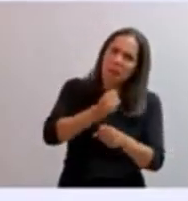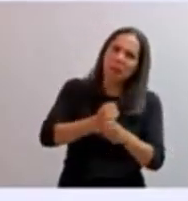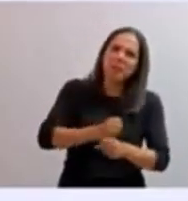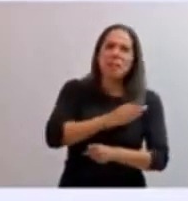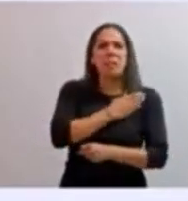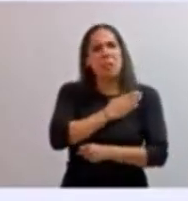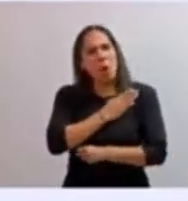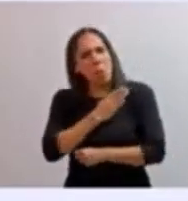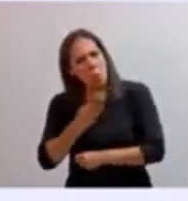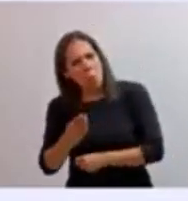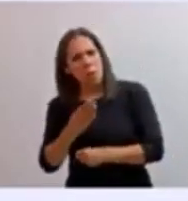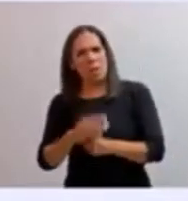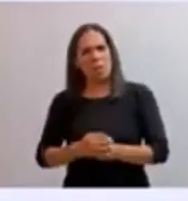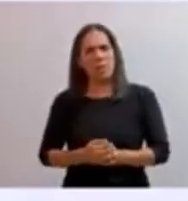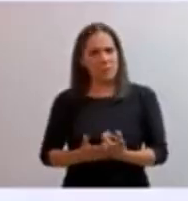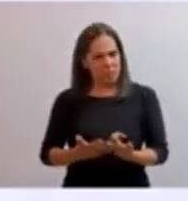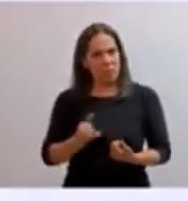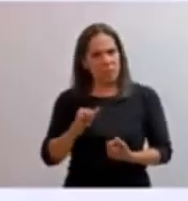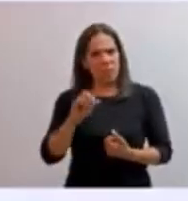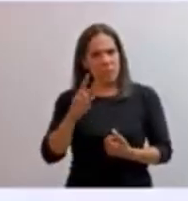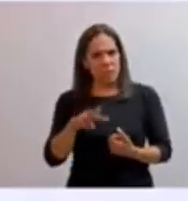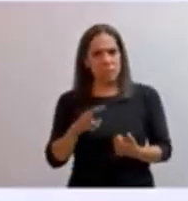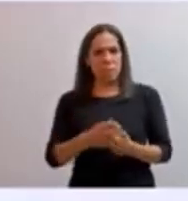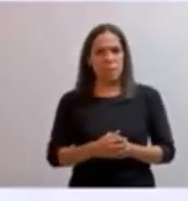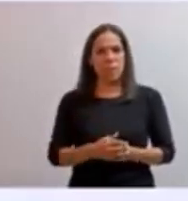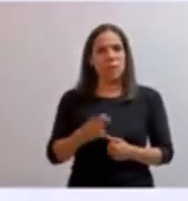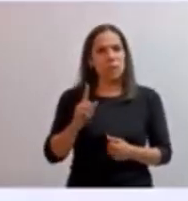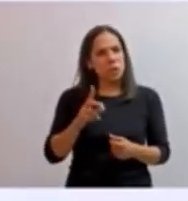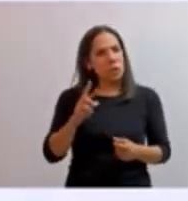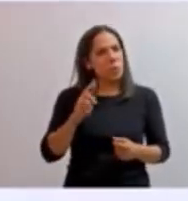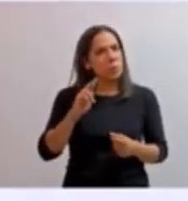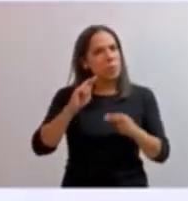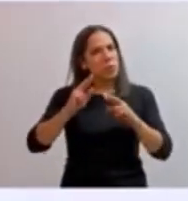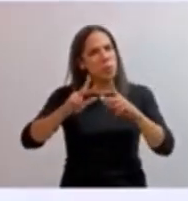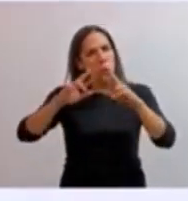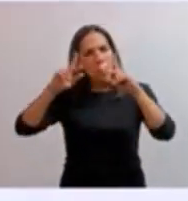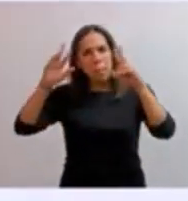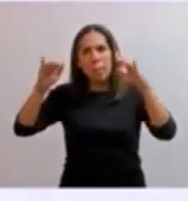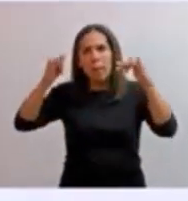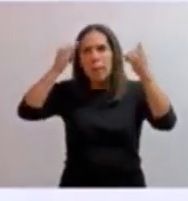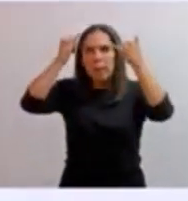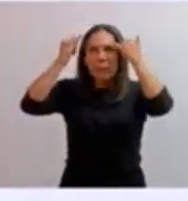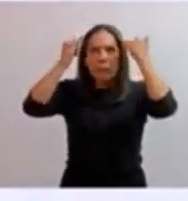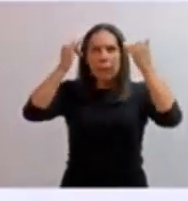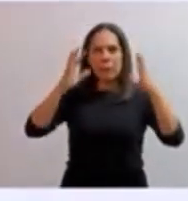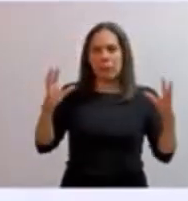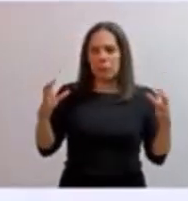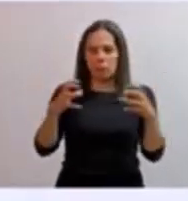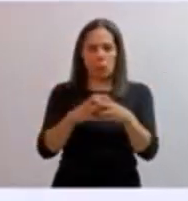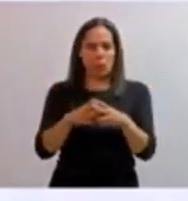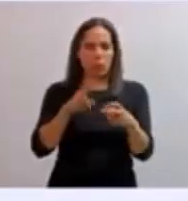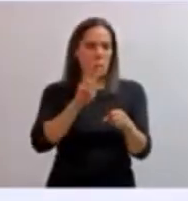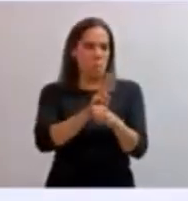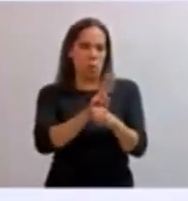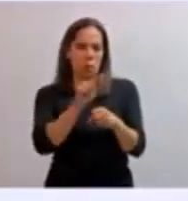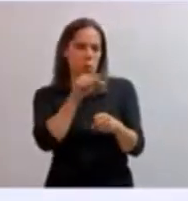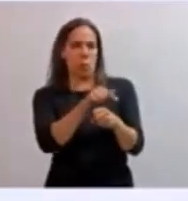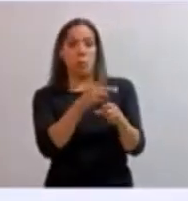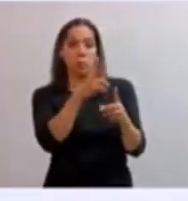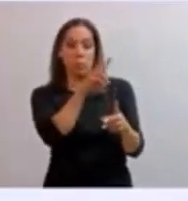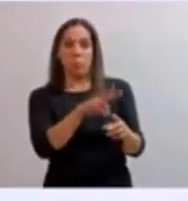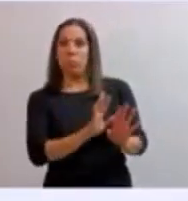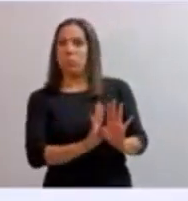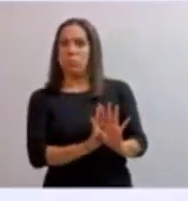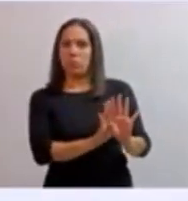para mí lo esencial sería el romper esa estructura administrativa con la que se ve a la